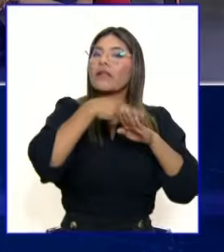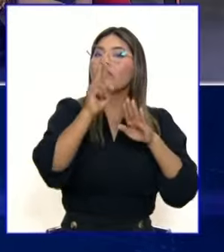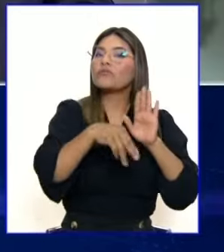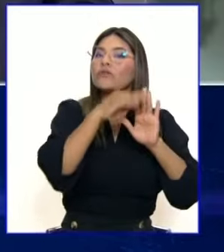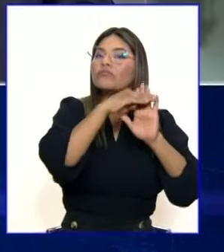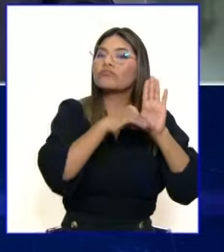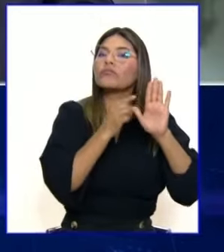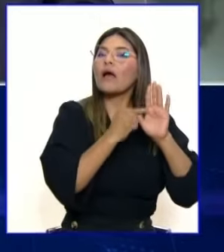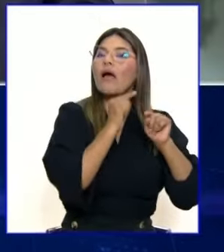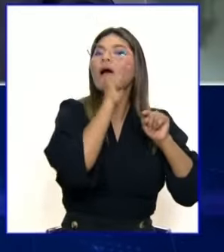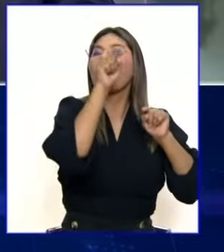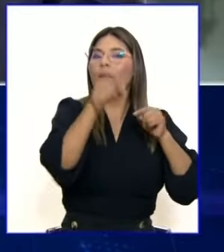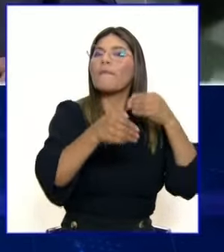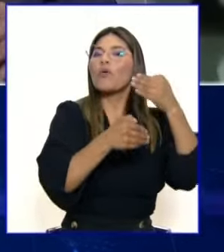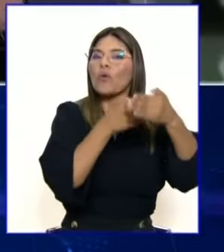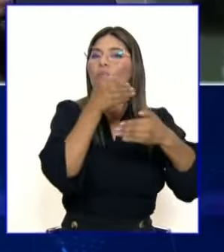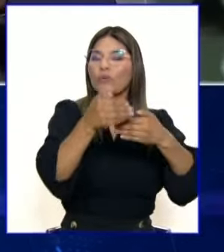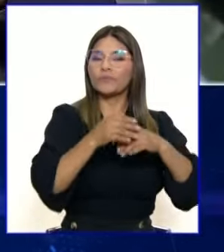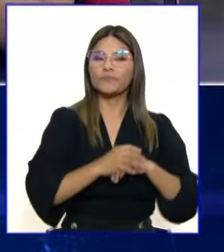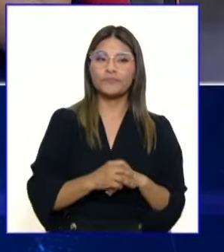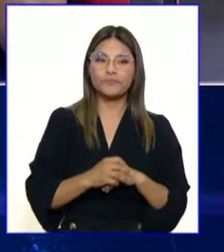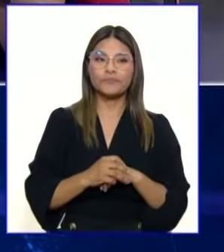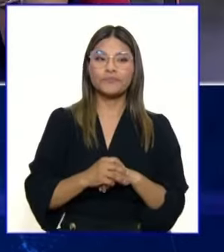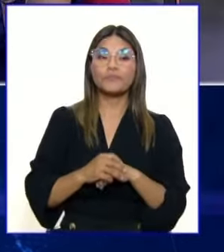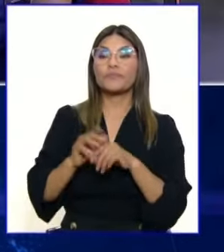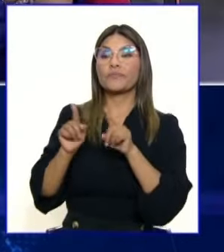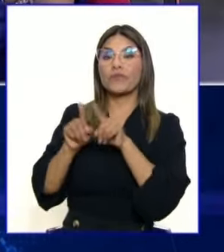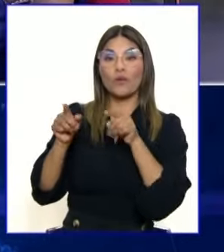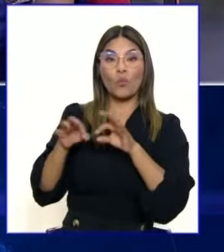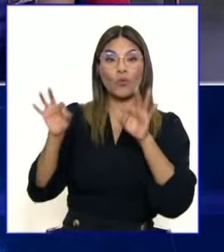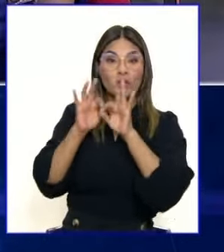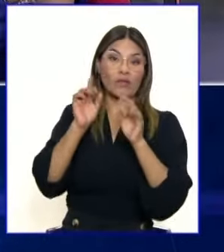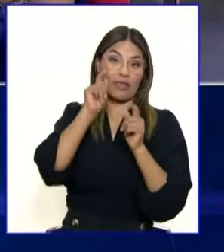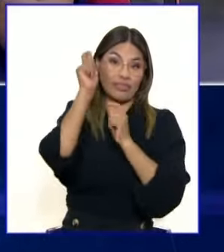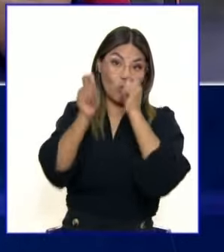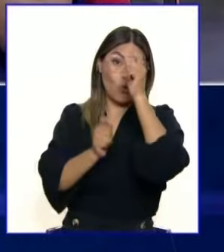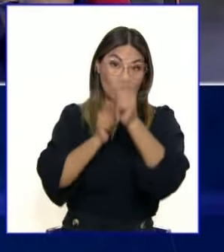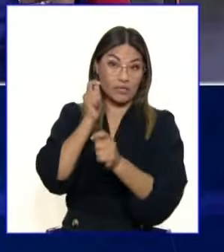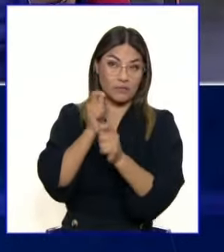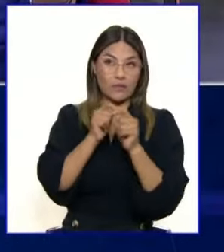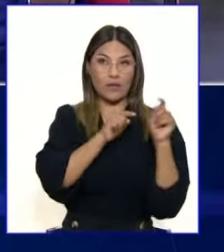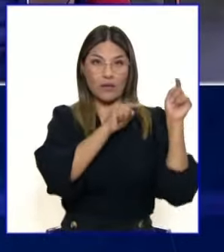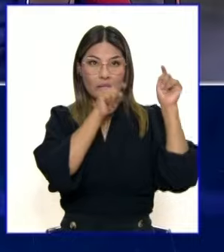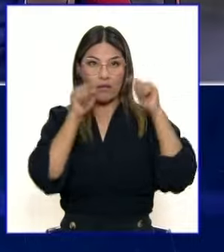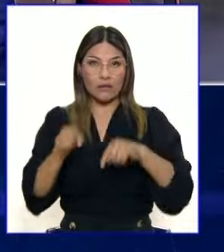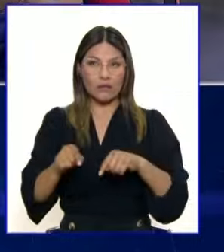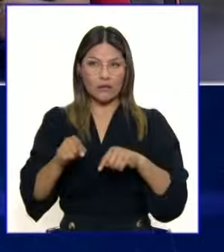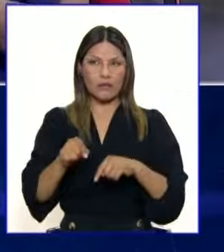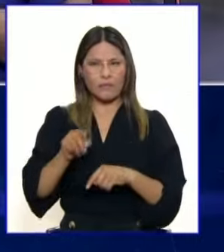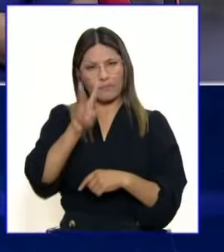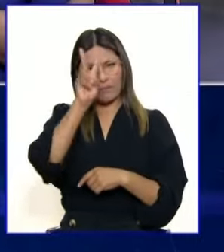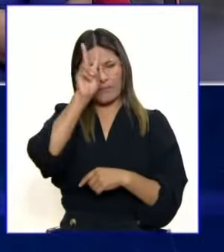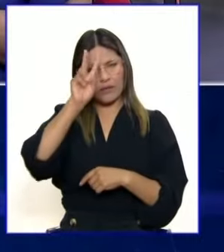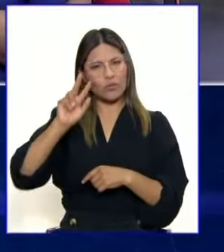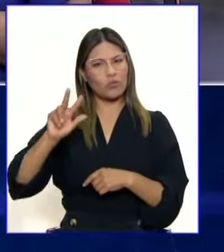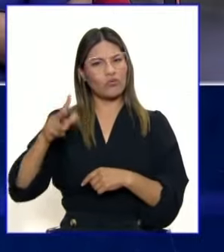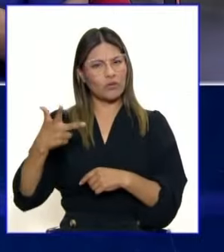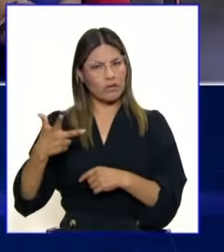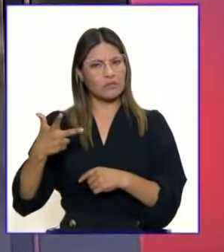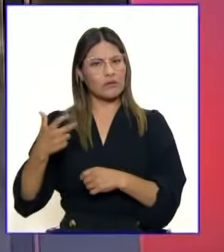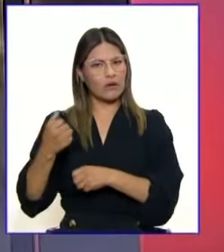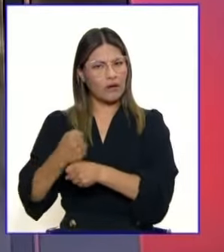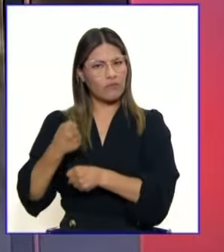largo plazo. Otro ejemplo ya para finalizar sería el sector del turismo. Aquí en el Perú es la tercera industria, creo, en la